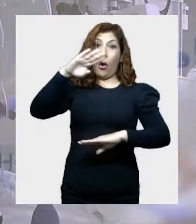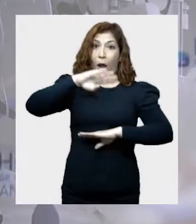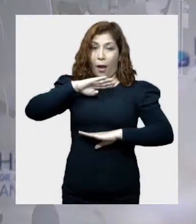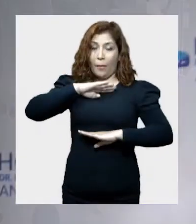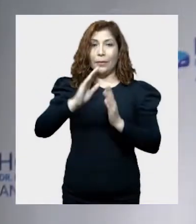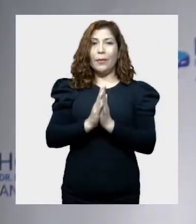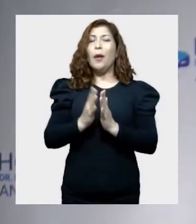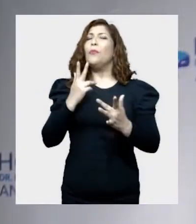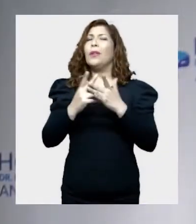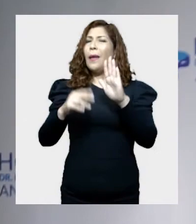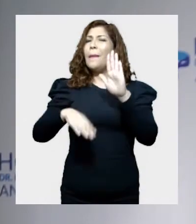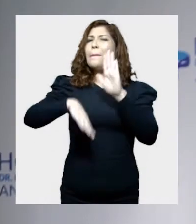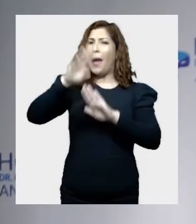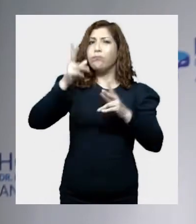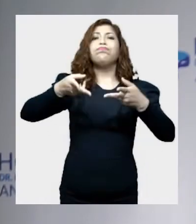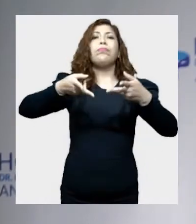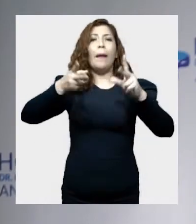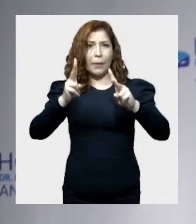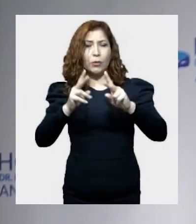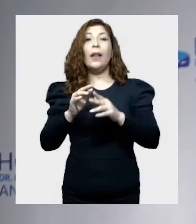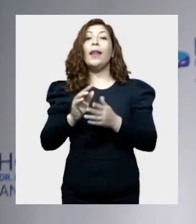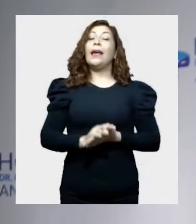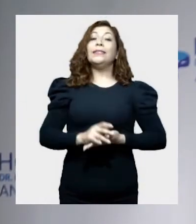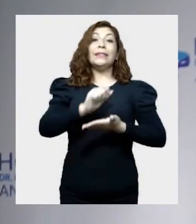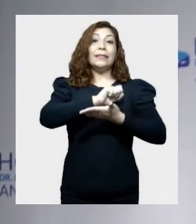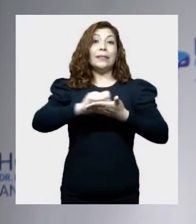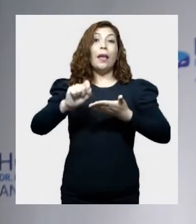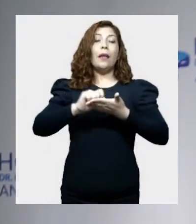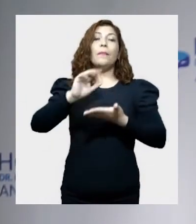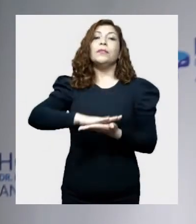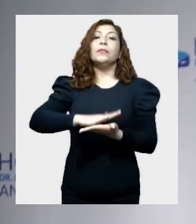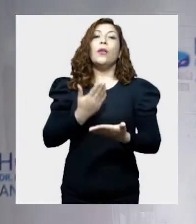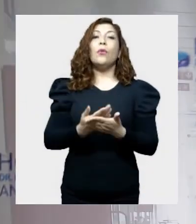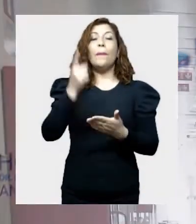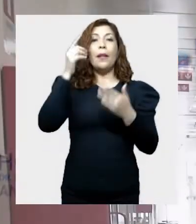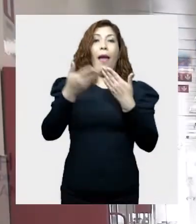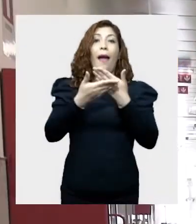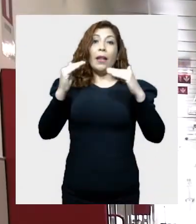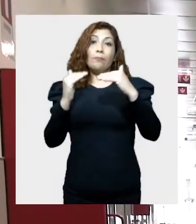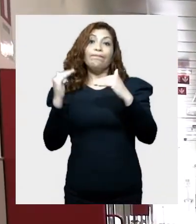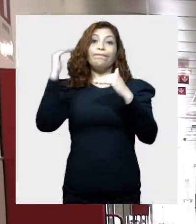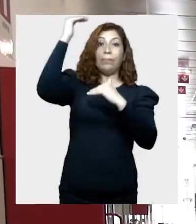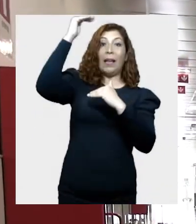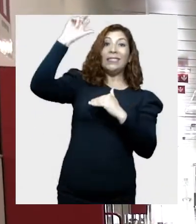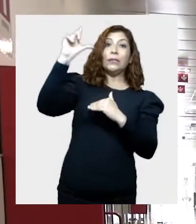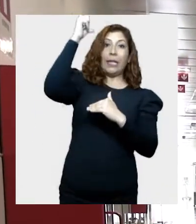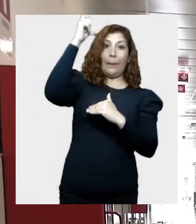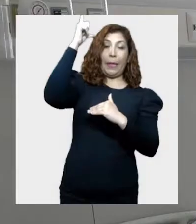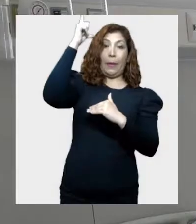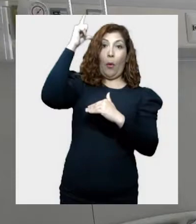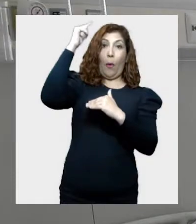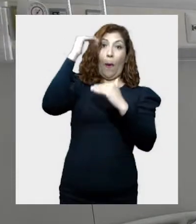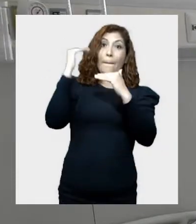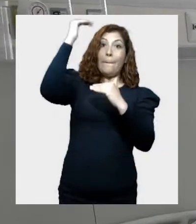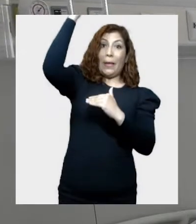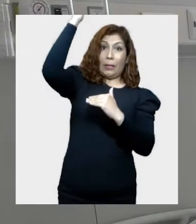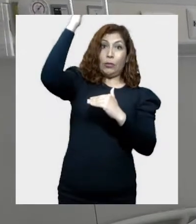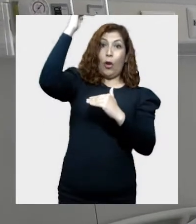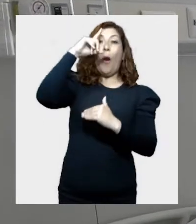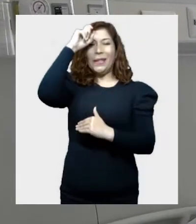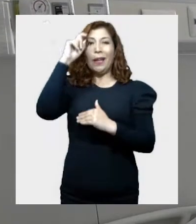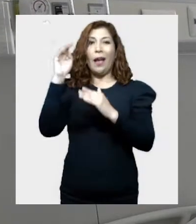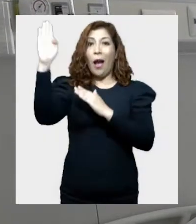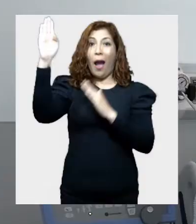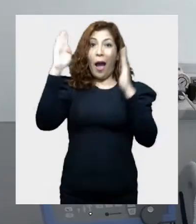aumento contó con la autorización de la Seremi de Salud para abrir el 7º piso de nuestro hospital y así atender mayoritariamente